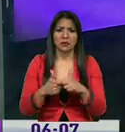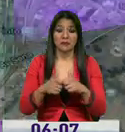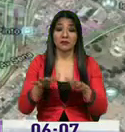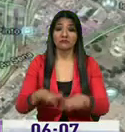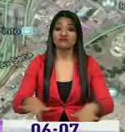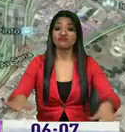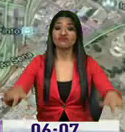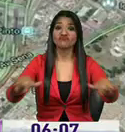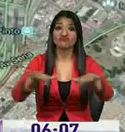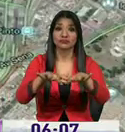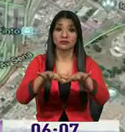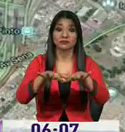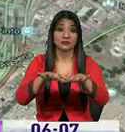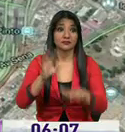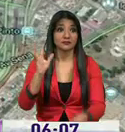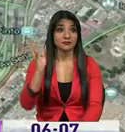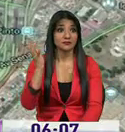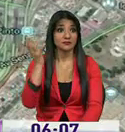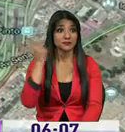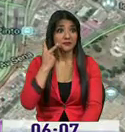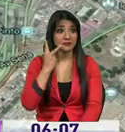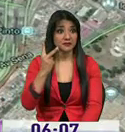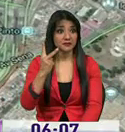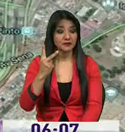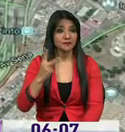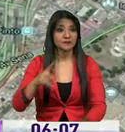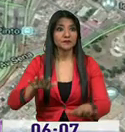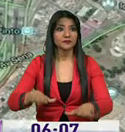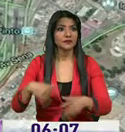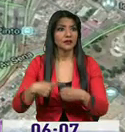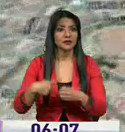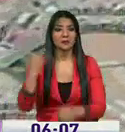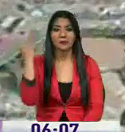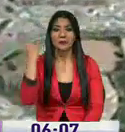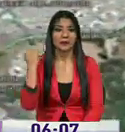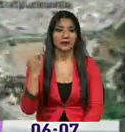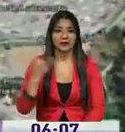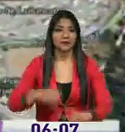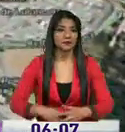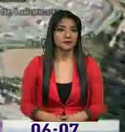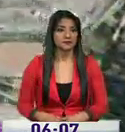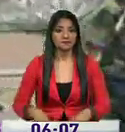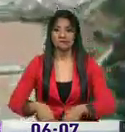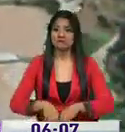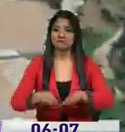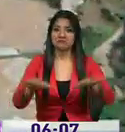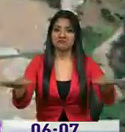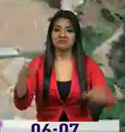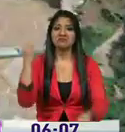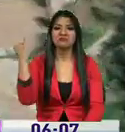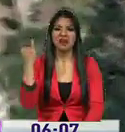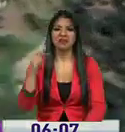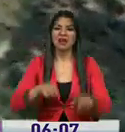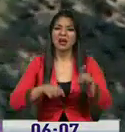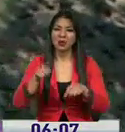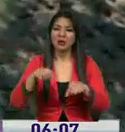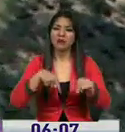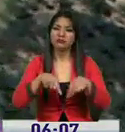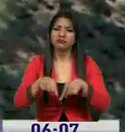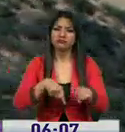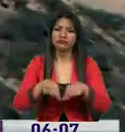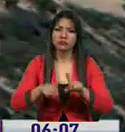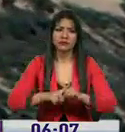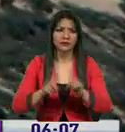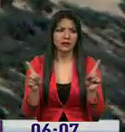a través del satélite usted puede ver que Quito totalmente verde en la gran mayoría de sectores. Hay algunos flujos picos